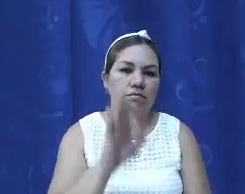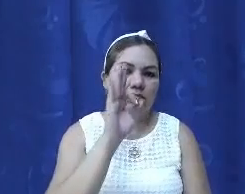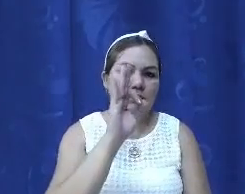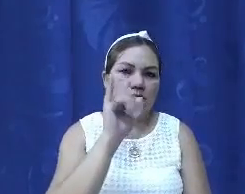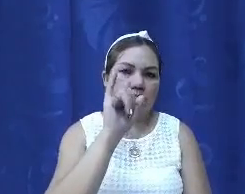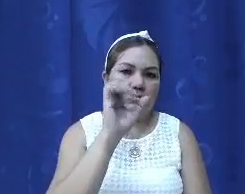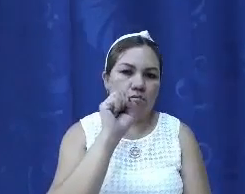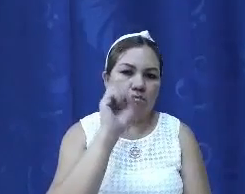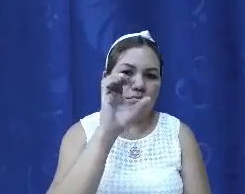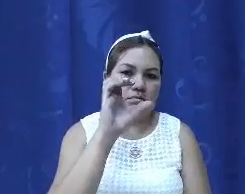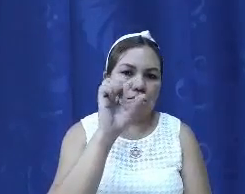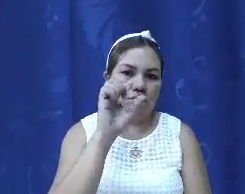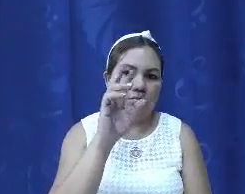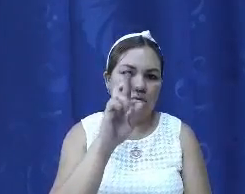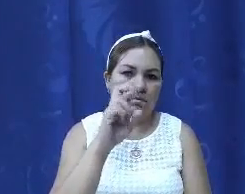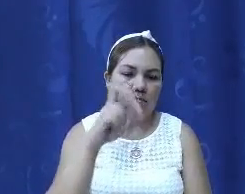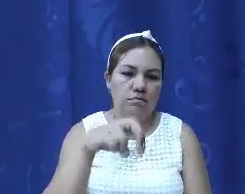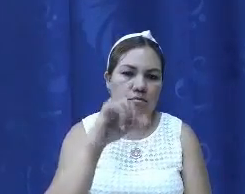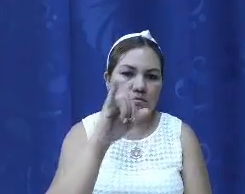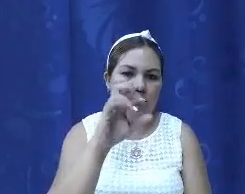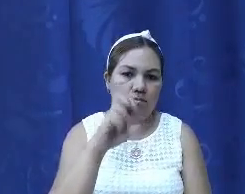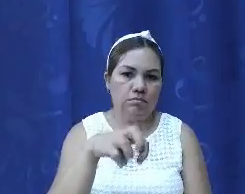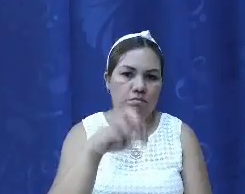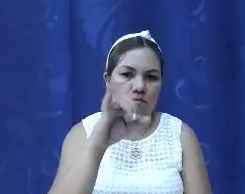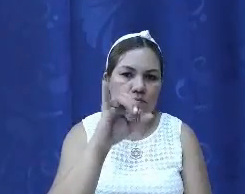Si vemos Apocalipsis, capítulo 12,